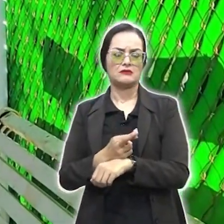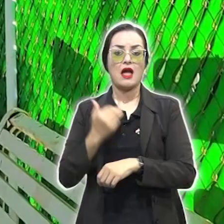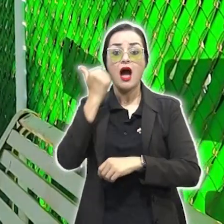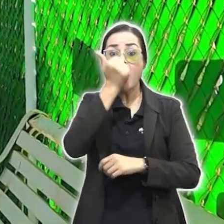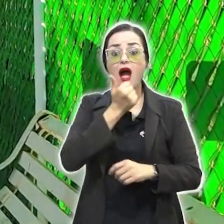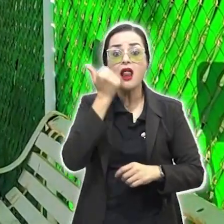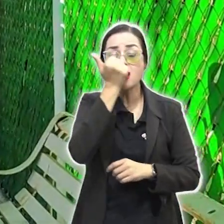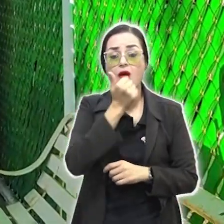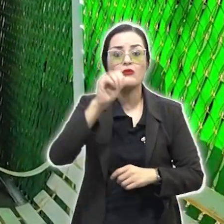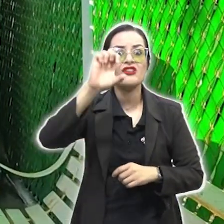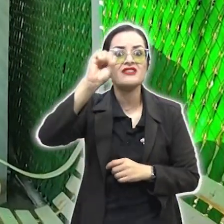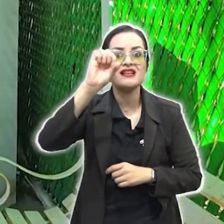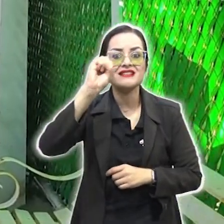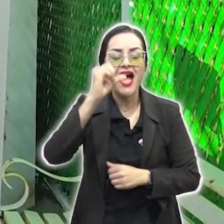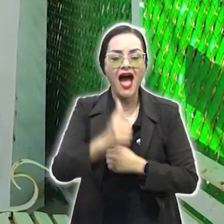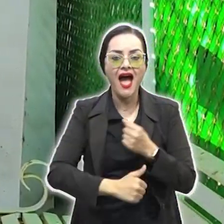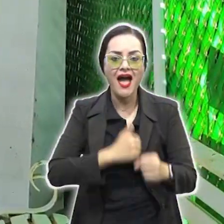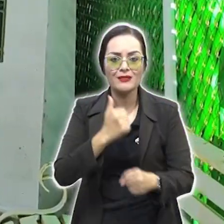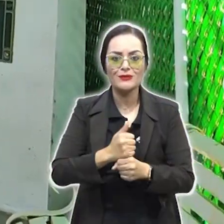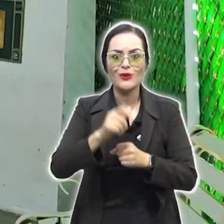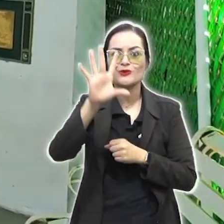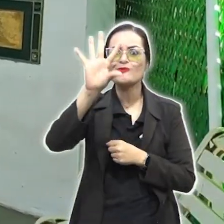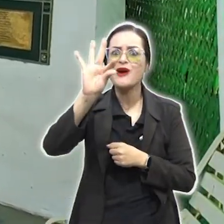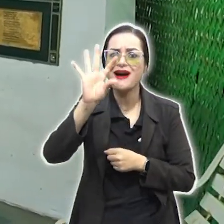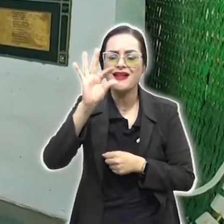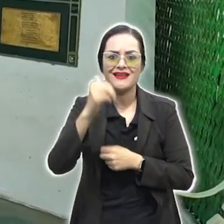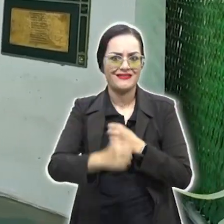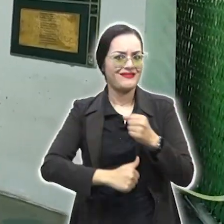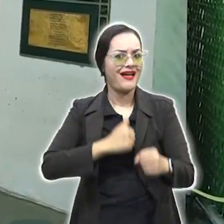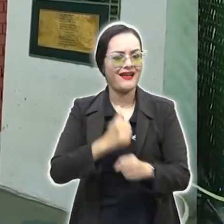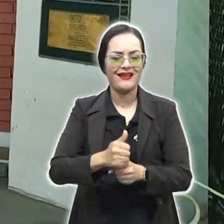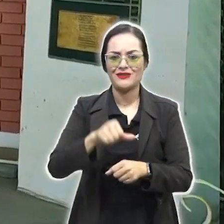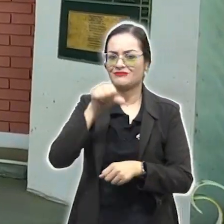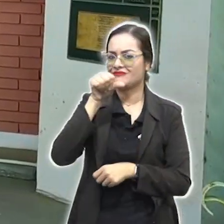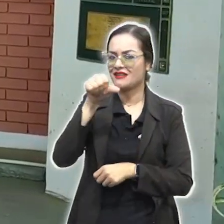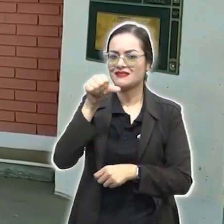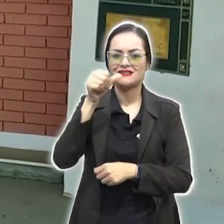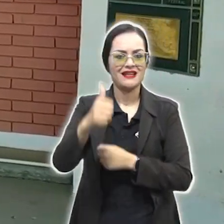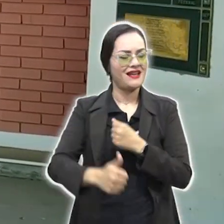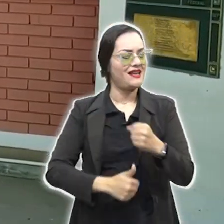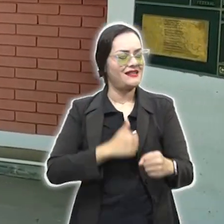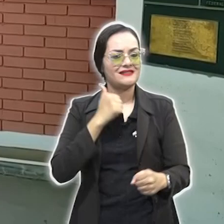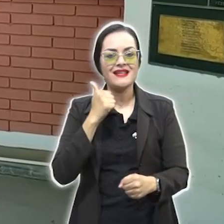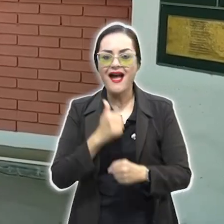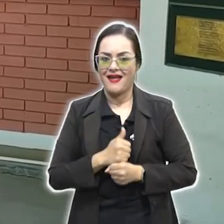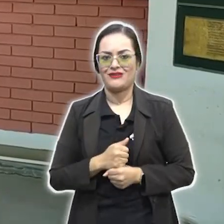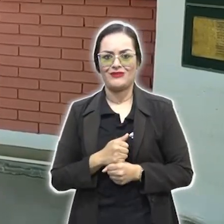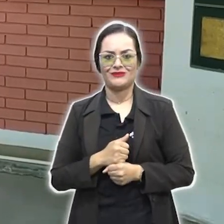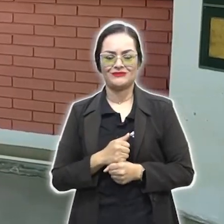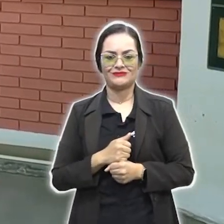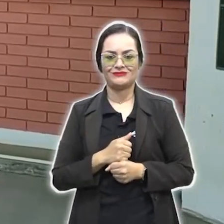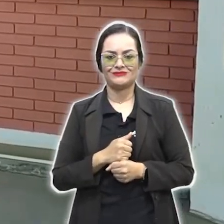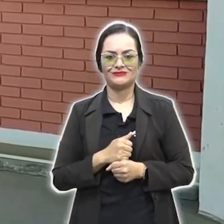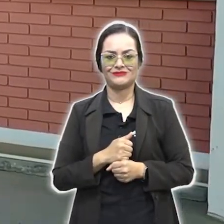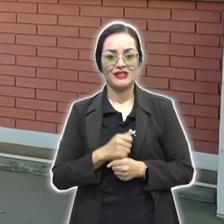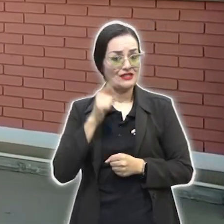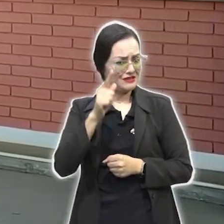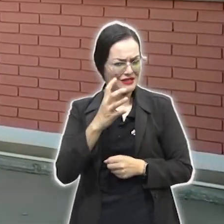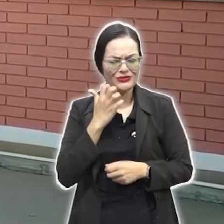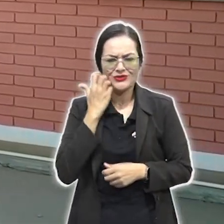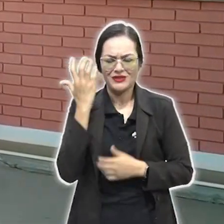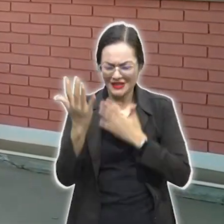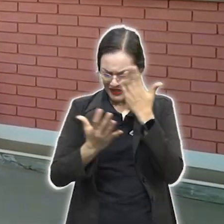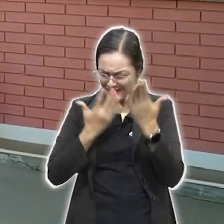y tantos, 50, de 16. Entonces no hay un límite, simplemente con que quieran seguir estudiando.